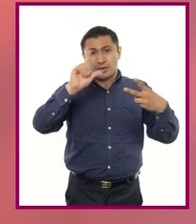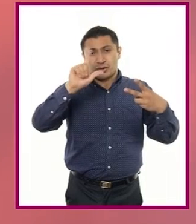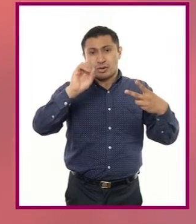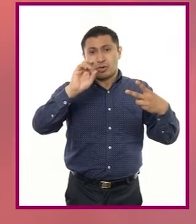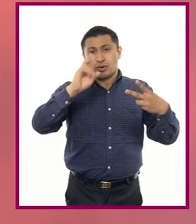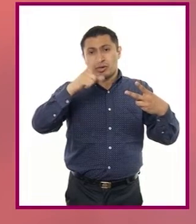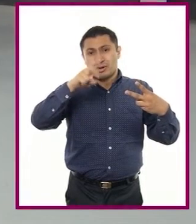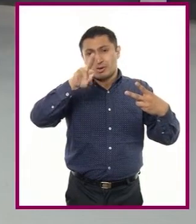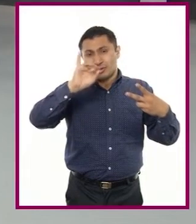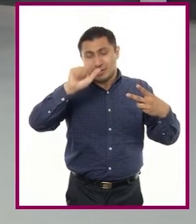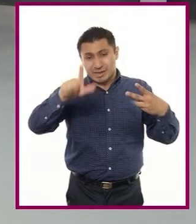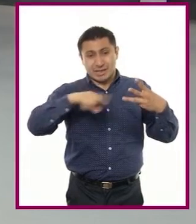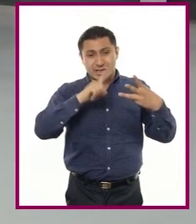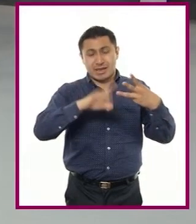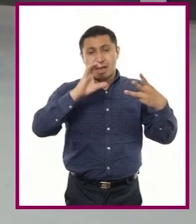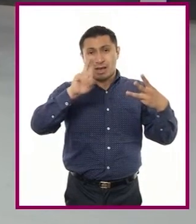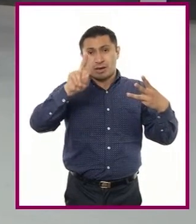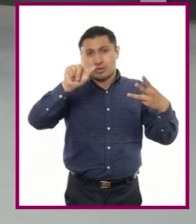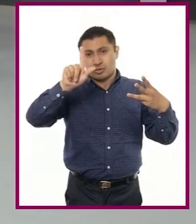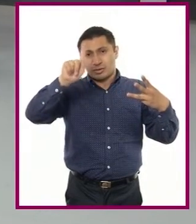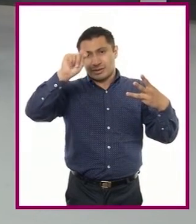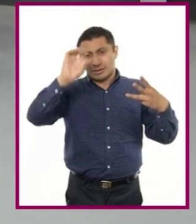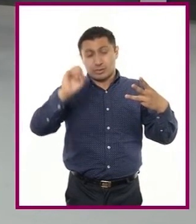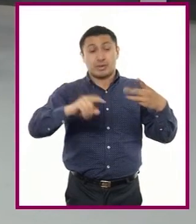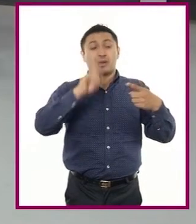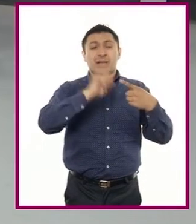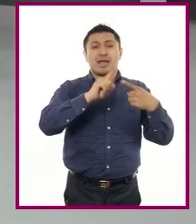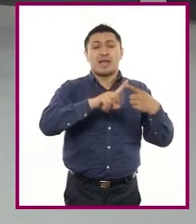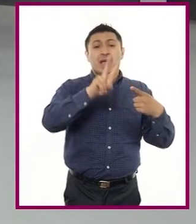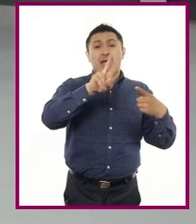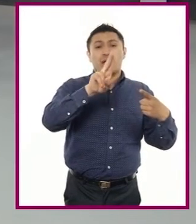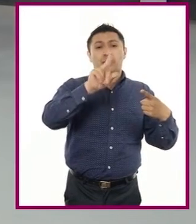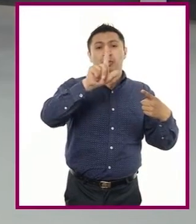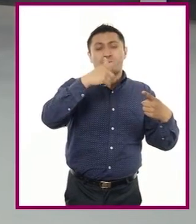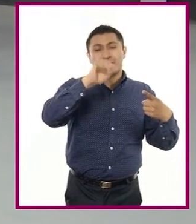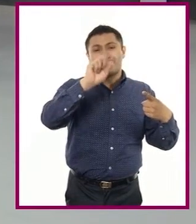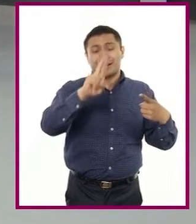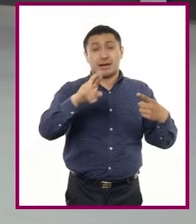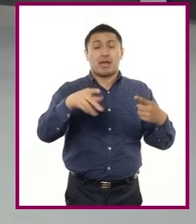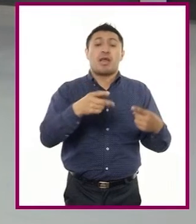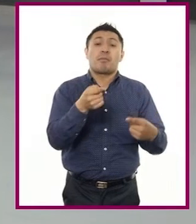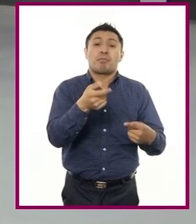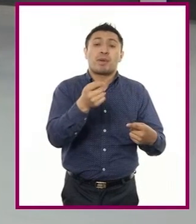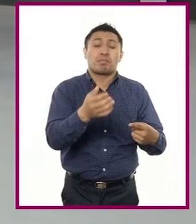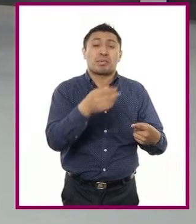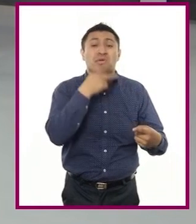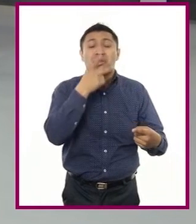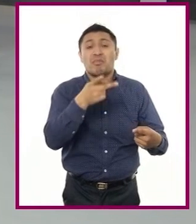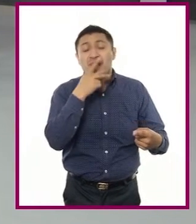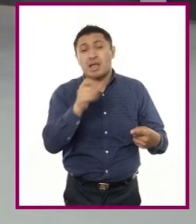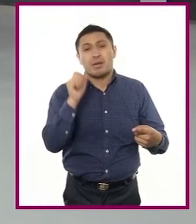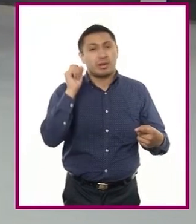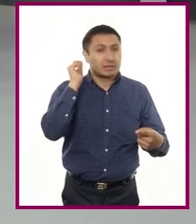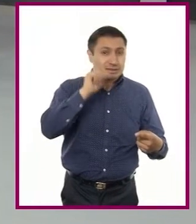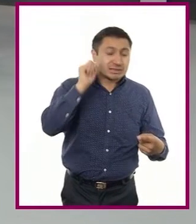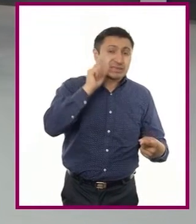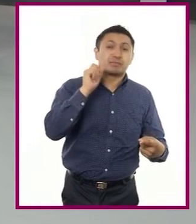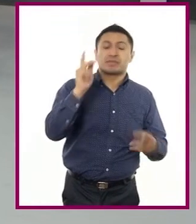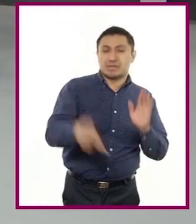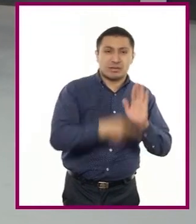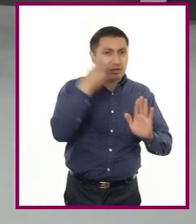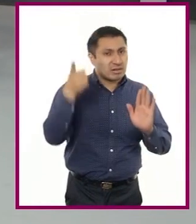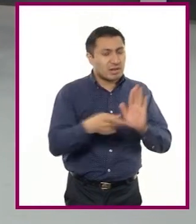culto. El vulgar se caracteriza por escaso vocabulario, uso de muletillas,